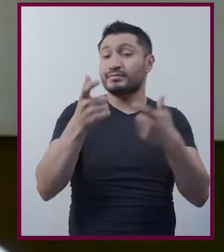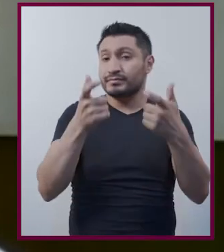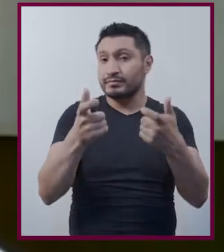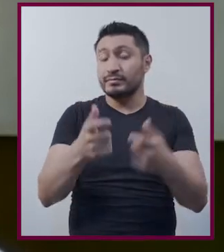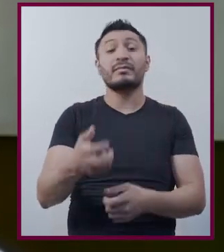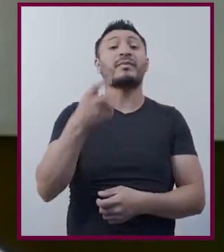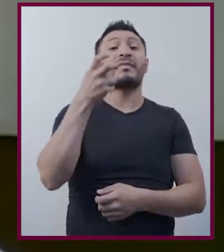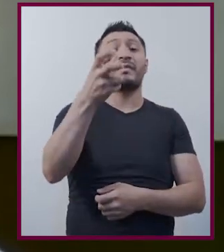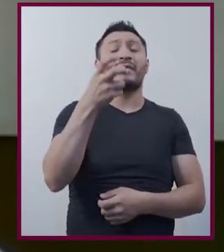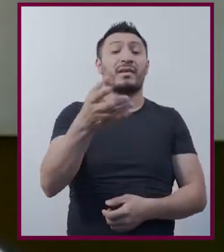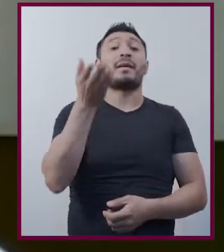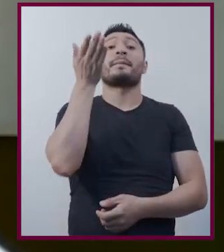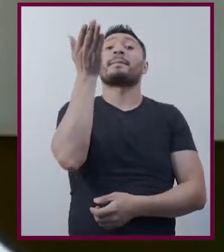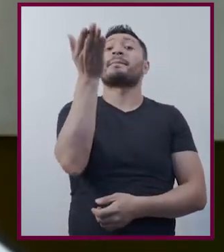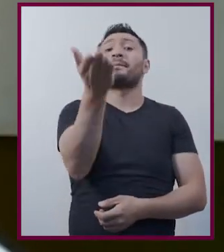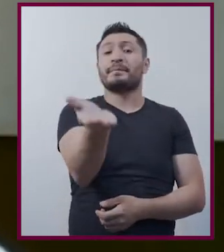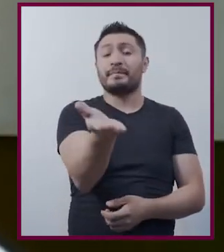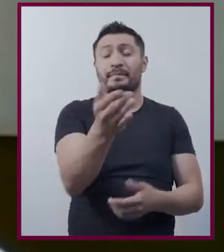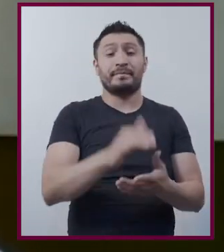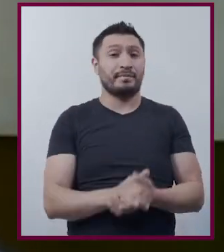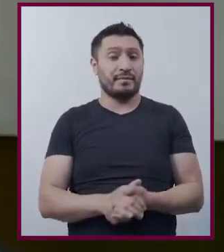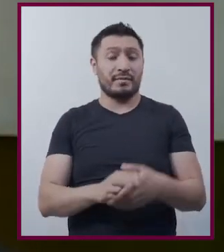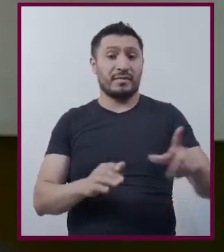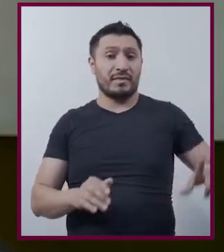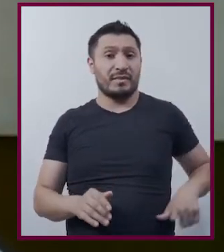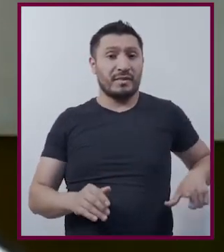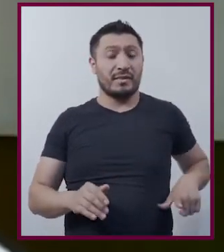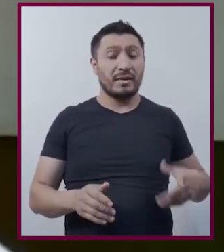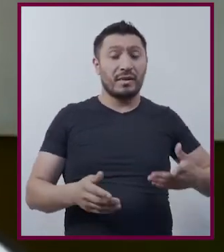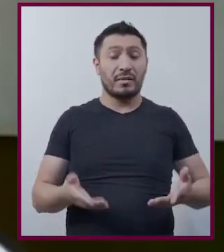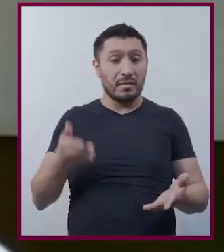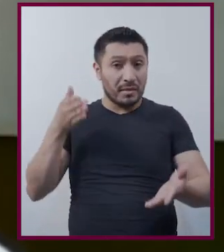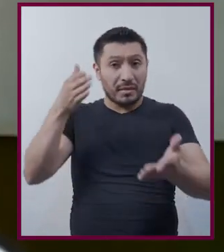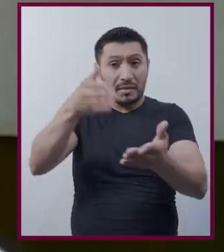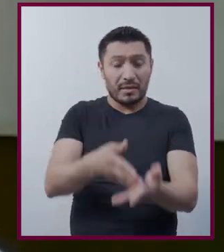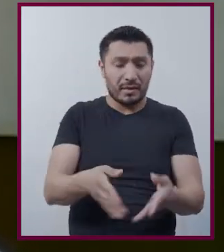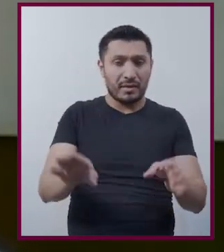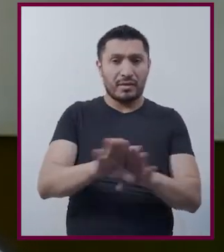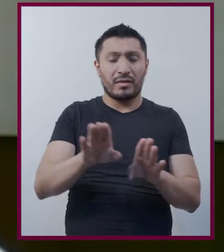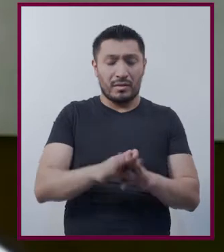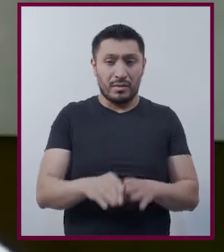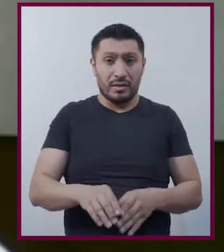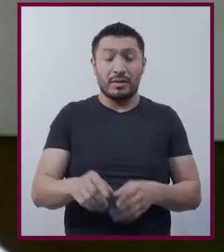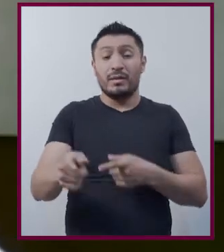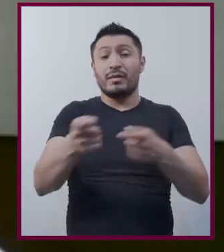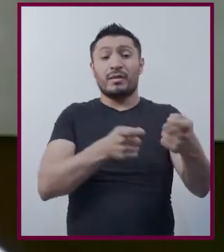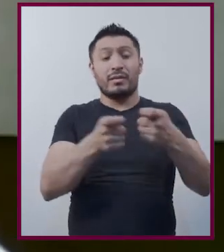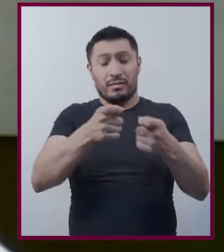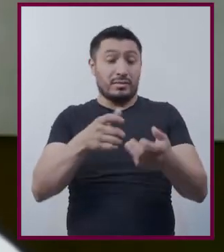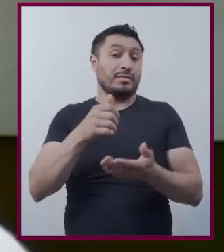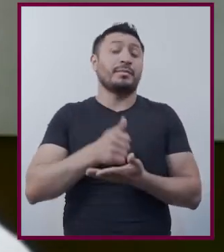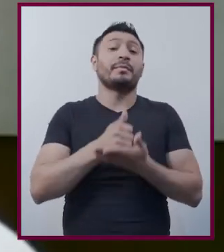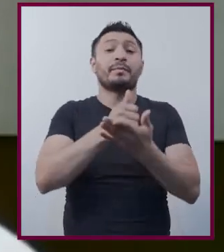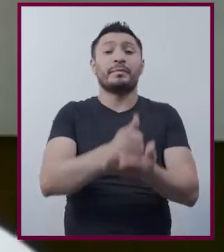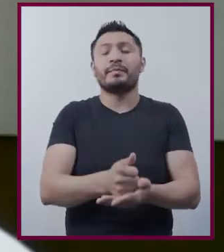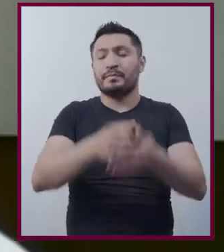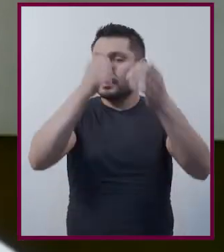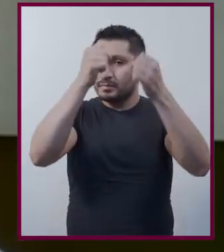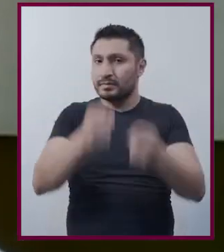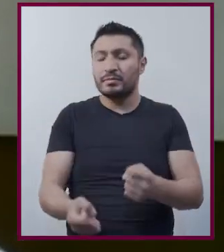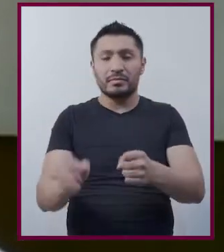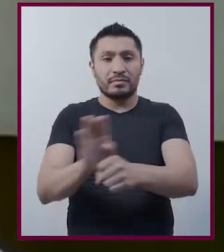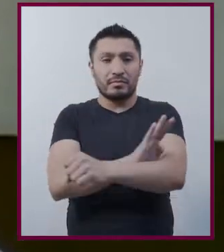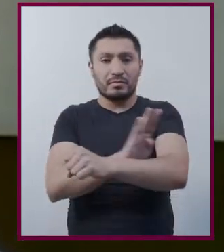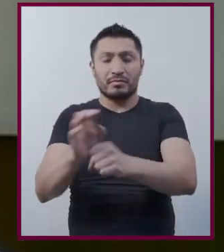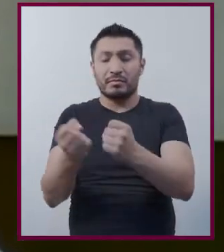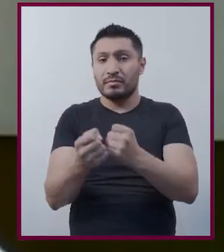esta razón se ha pedido que el Estado intervenga como una suerte de moderador o intermediario que garantice el bienestar